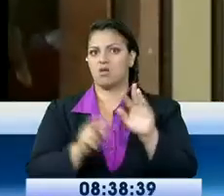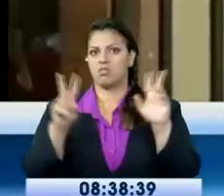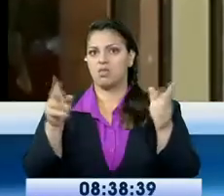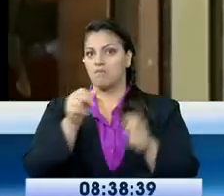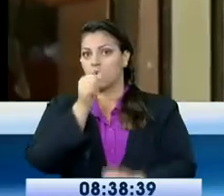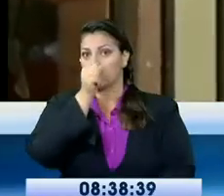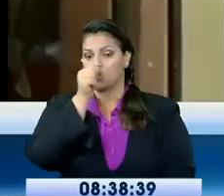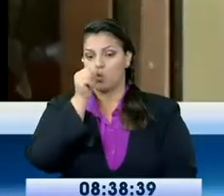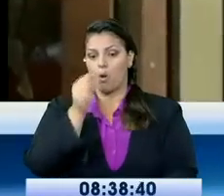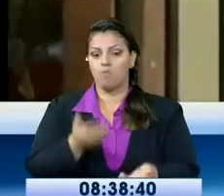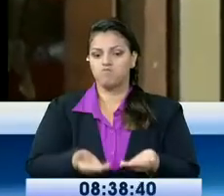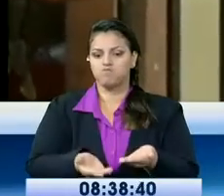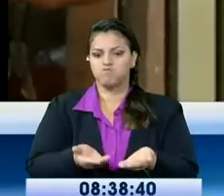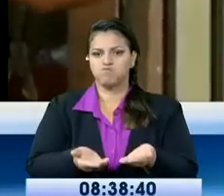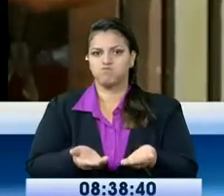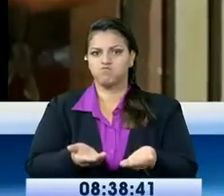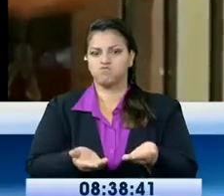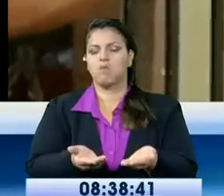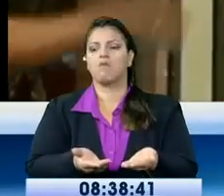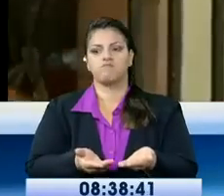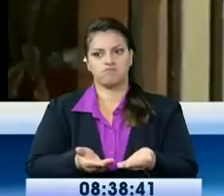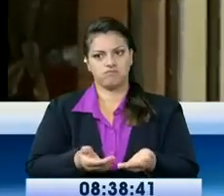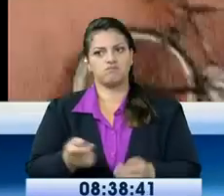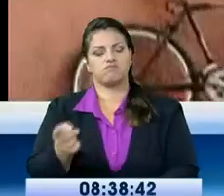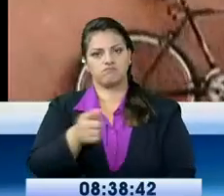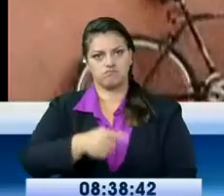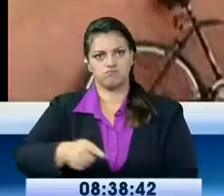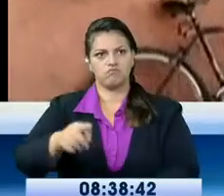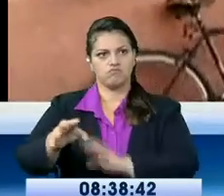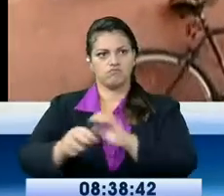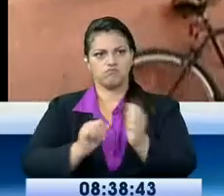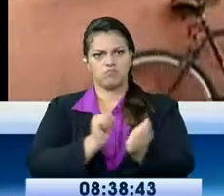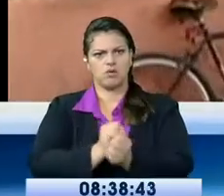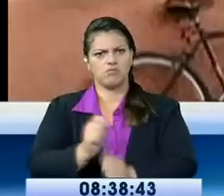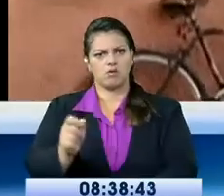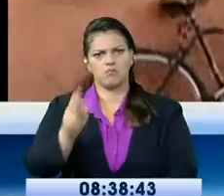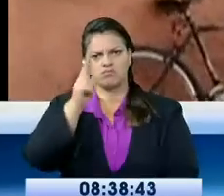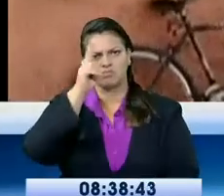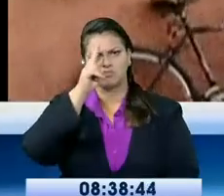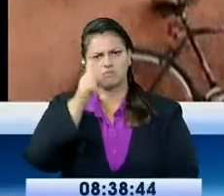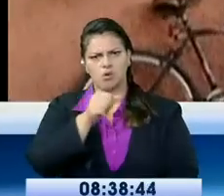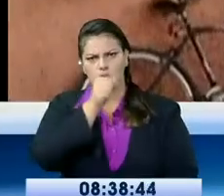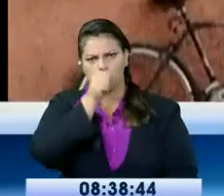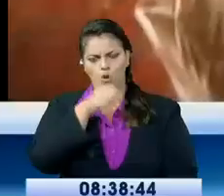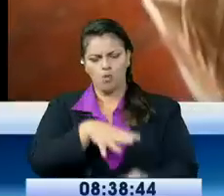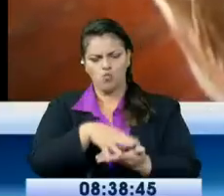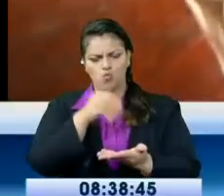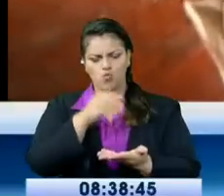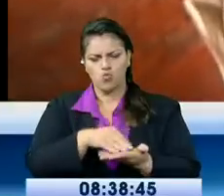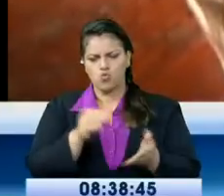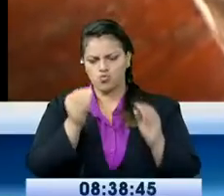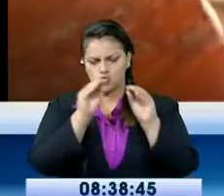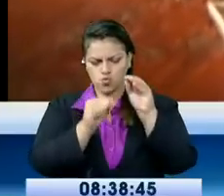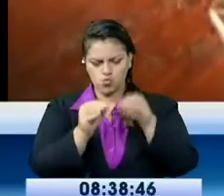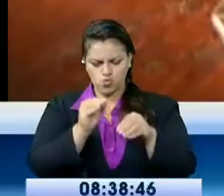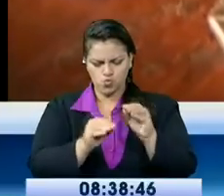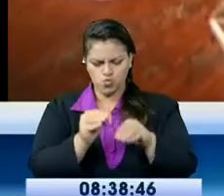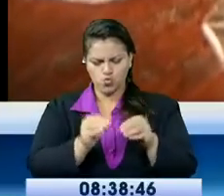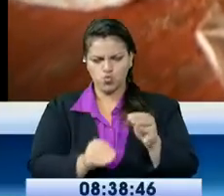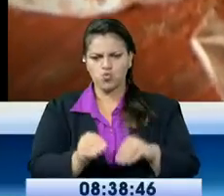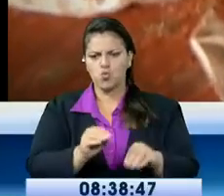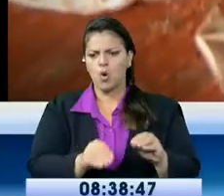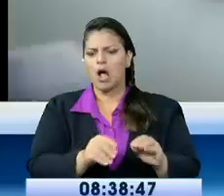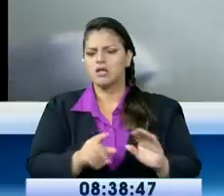encontrada debidamente distribuida en porciones listas para la venta. Inclusive en una de las casas allanadas, en las partes posteriores de los